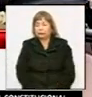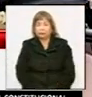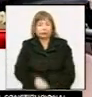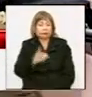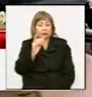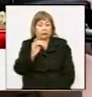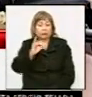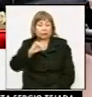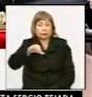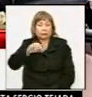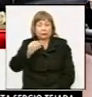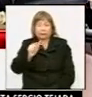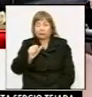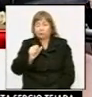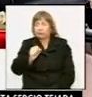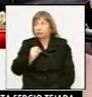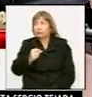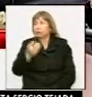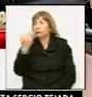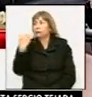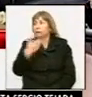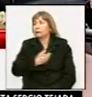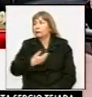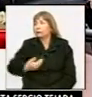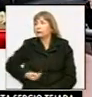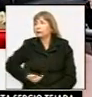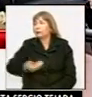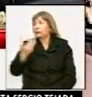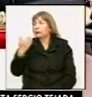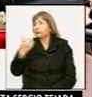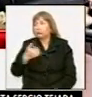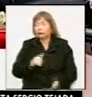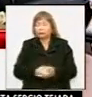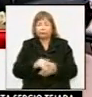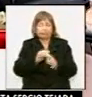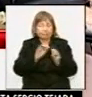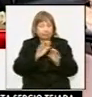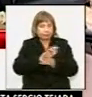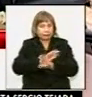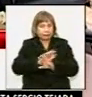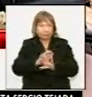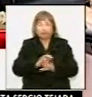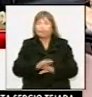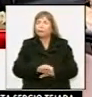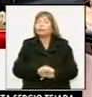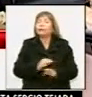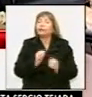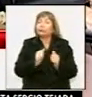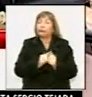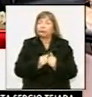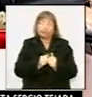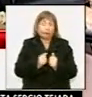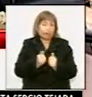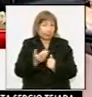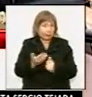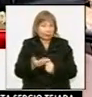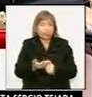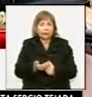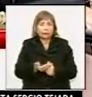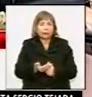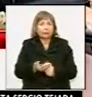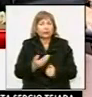Dipas, que vienen de gobiernos anteriores, tenemos que terminar con eso. Y justamente lo que está haciendo